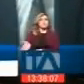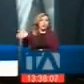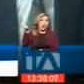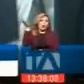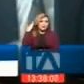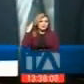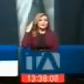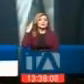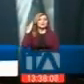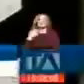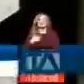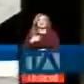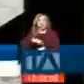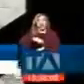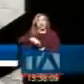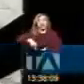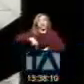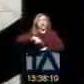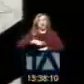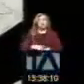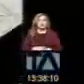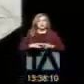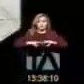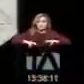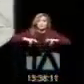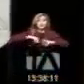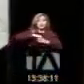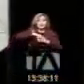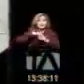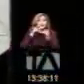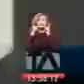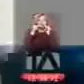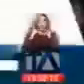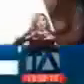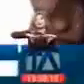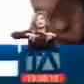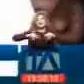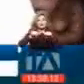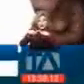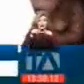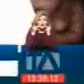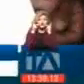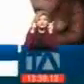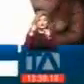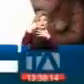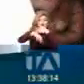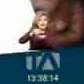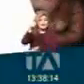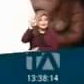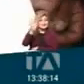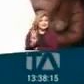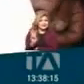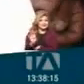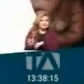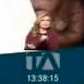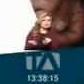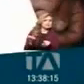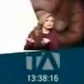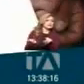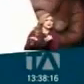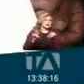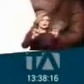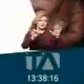hemos vivido durante tanto tiempo. En la investigación por peculado que sigue la Fiscalía de Administración Pública, son 16 los sospechosos,